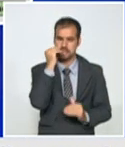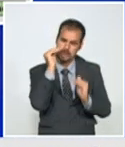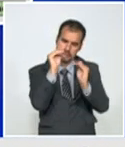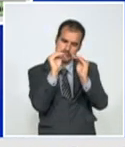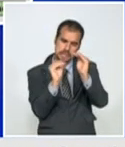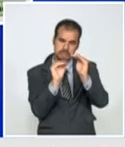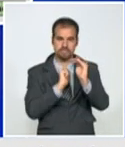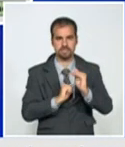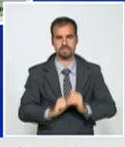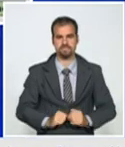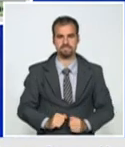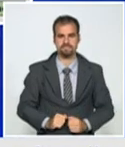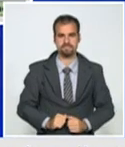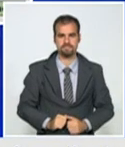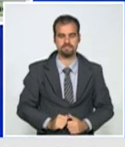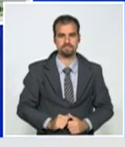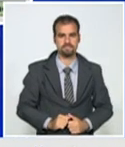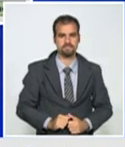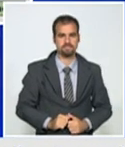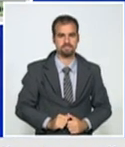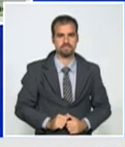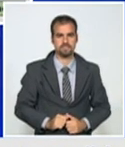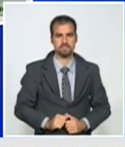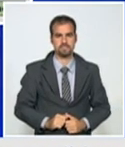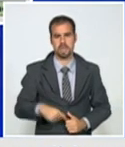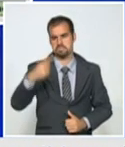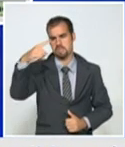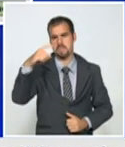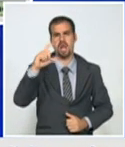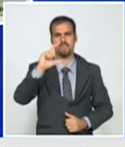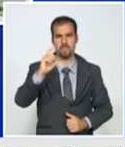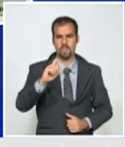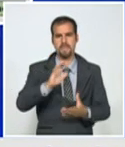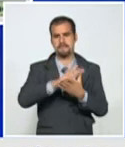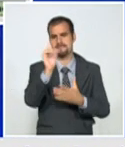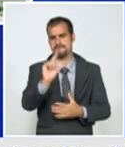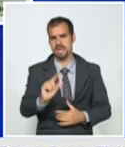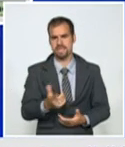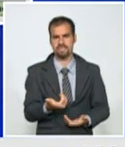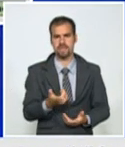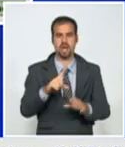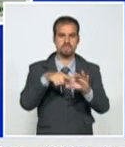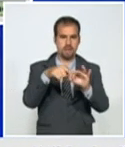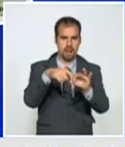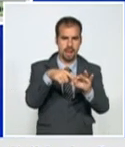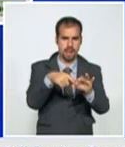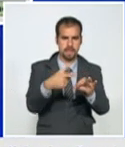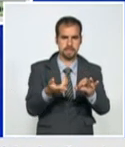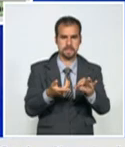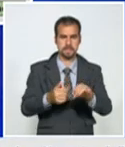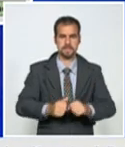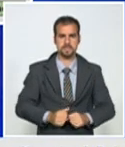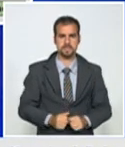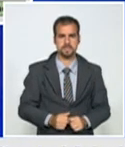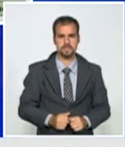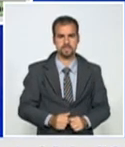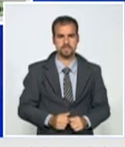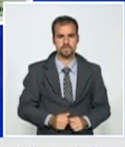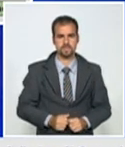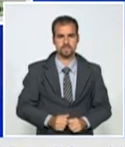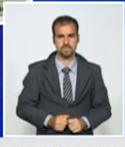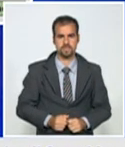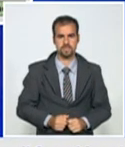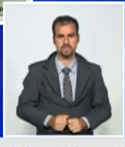inferior. Después, Camagüey, Mayabeque, el municipio especial Isla de la Juventud, que llegó a ocupar